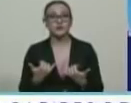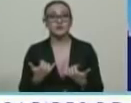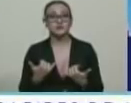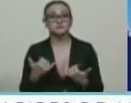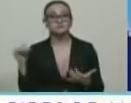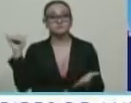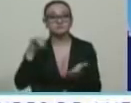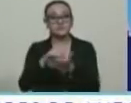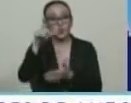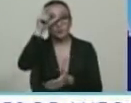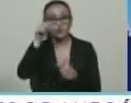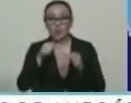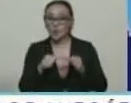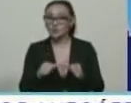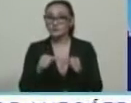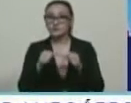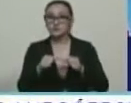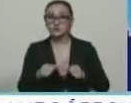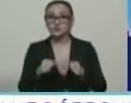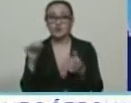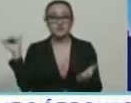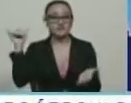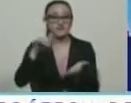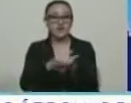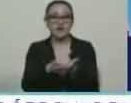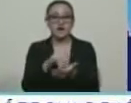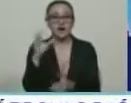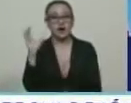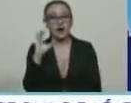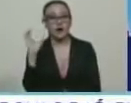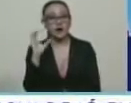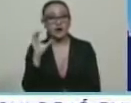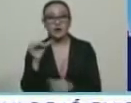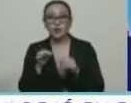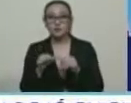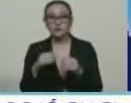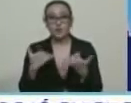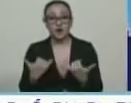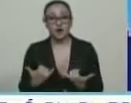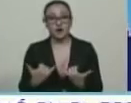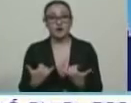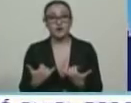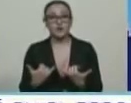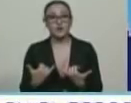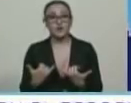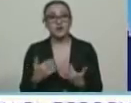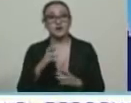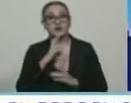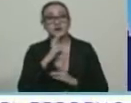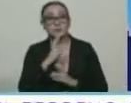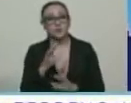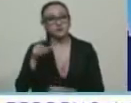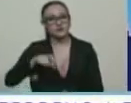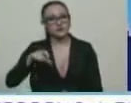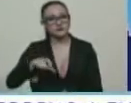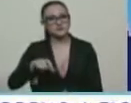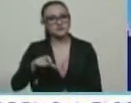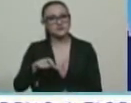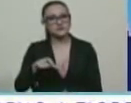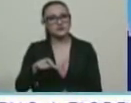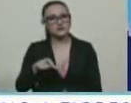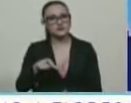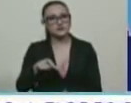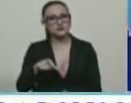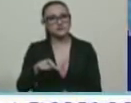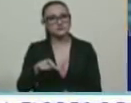turca continúa con sus viajes a Caracas, pero ahora la respuesta a la necesidad no